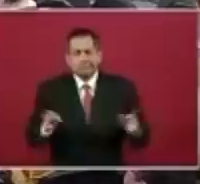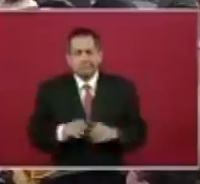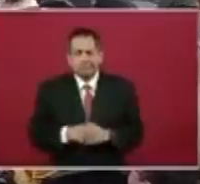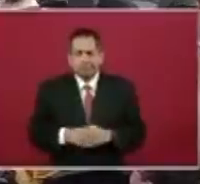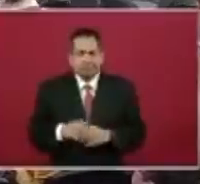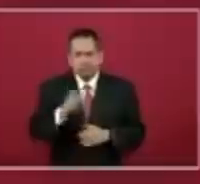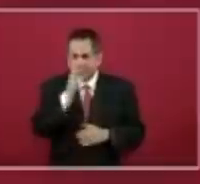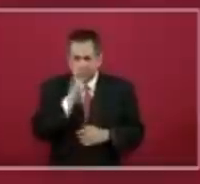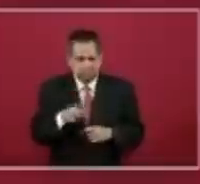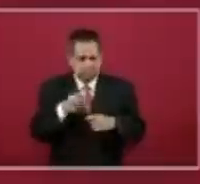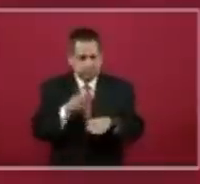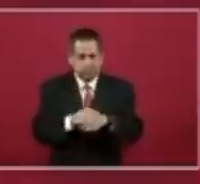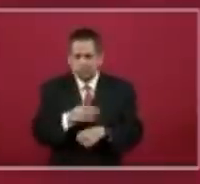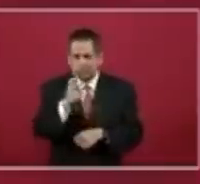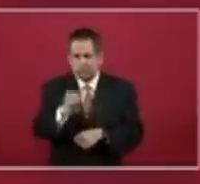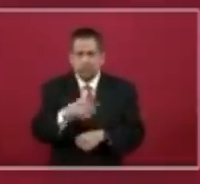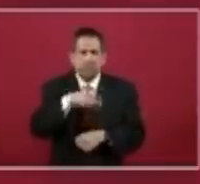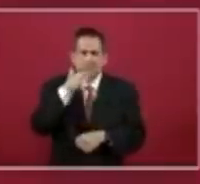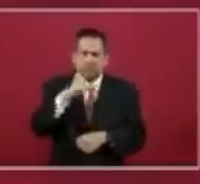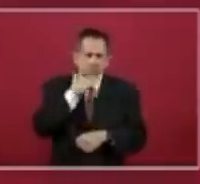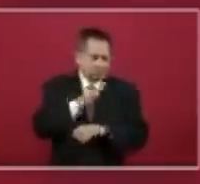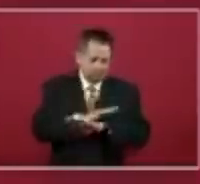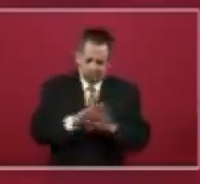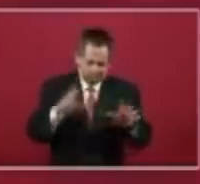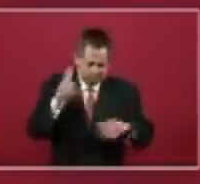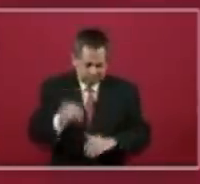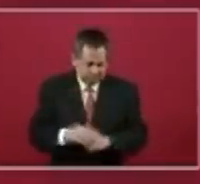no podemos permitir ya la corrupción.